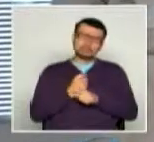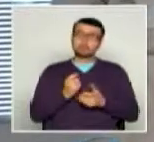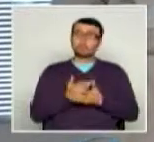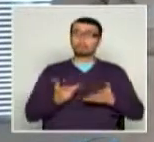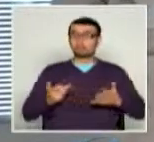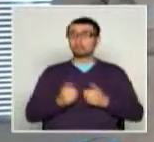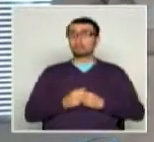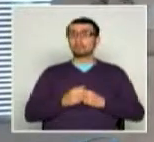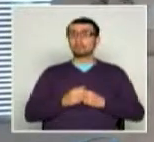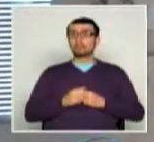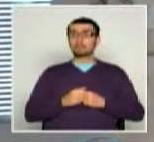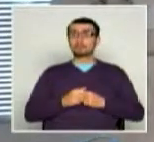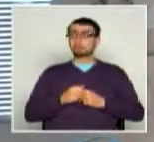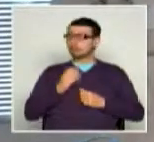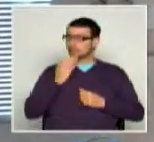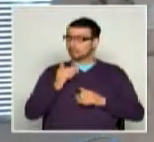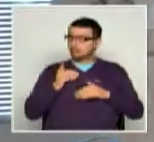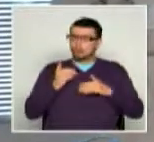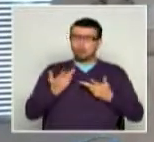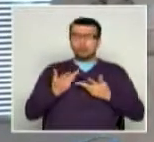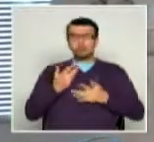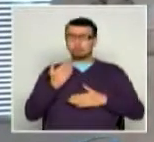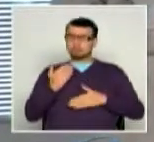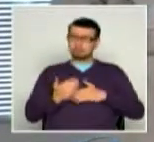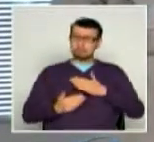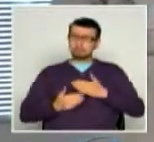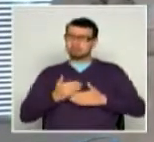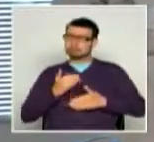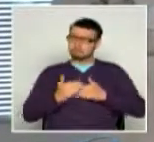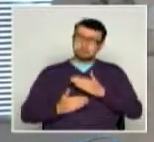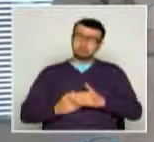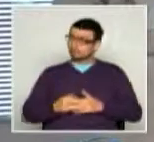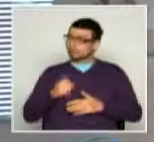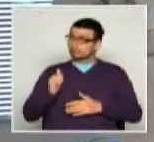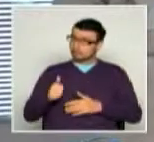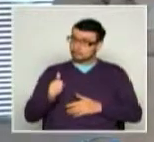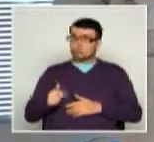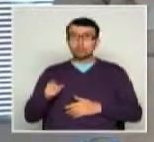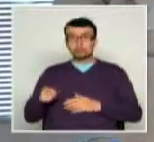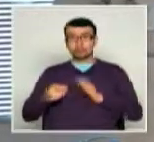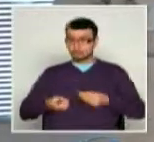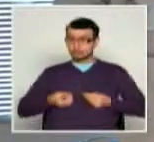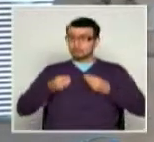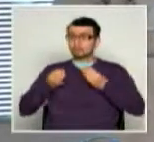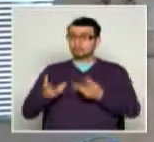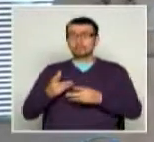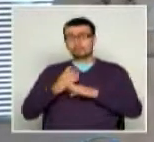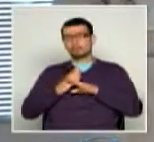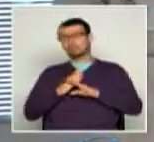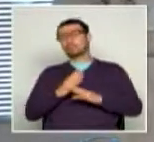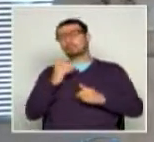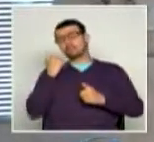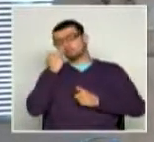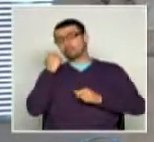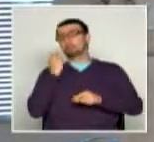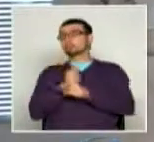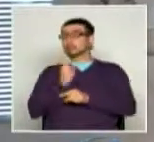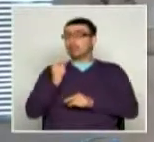decir cómo ir cuadrando el medicamento que usted está recibiendo para evitar efectos